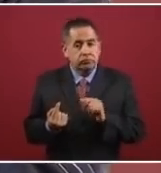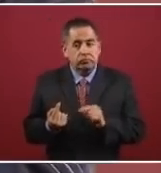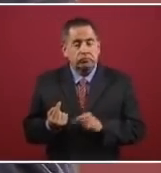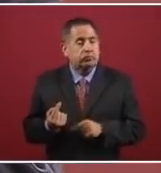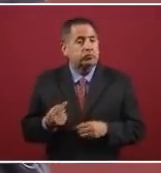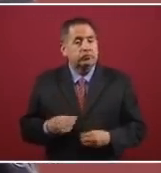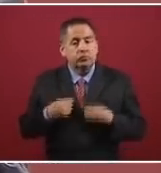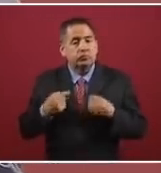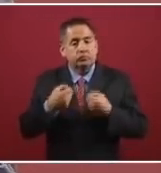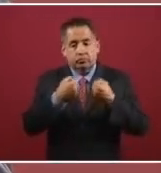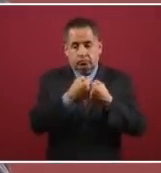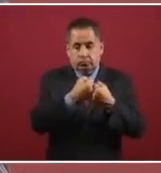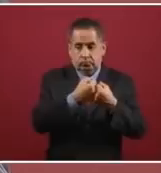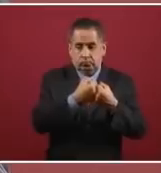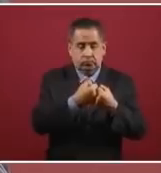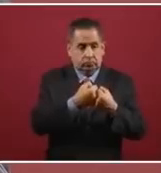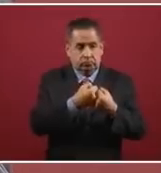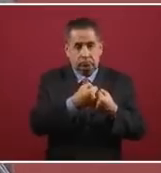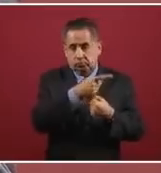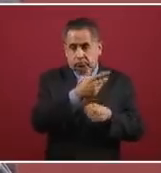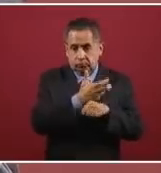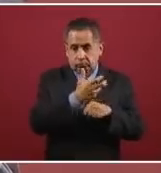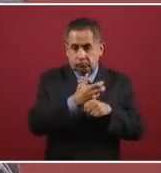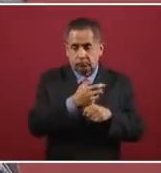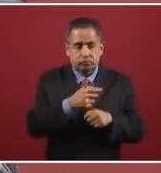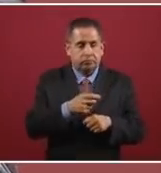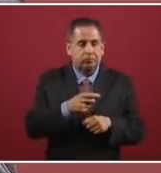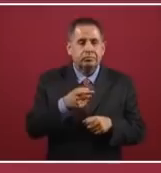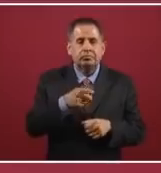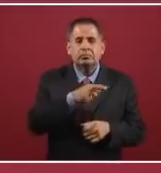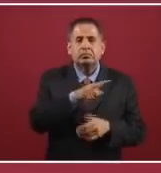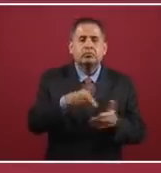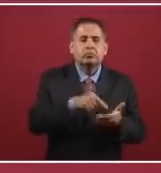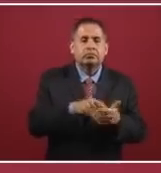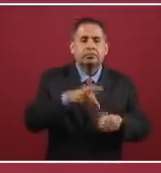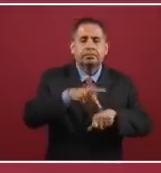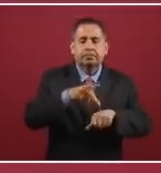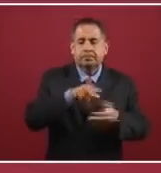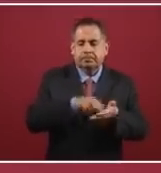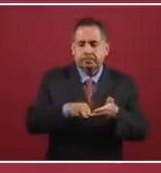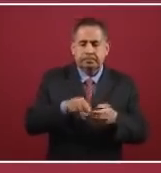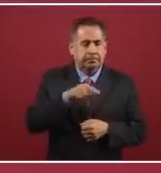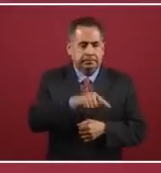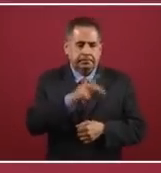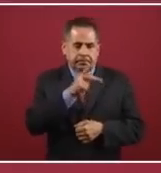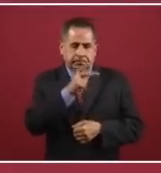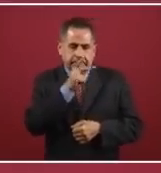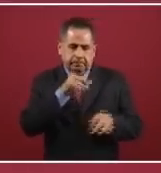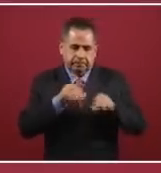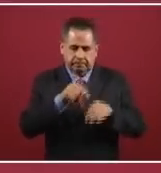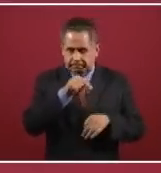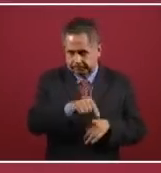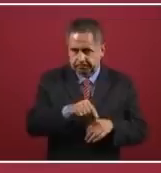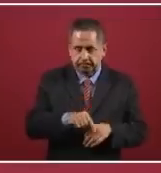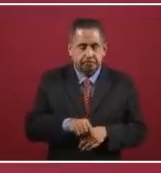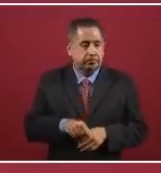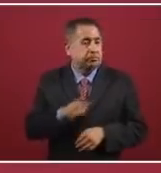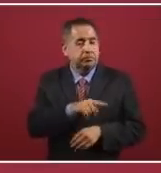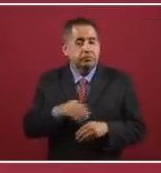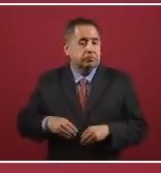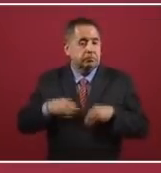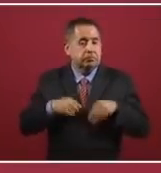en la frontera, Piedras Negras, ahí trabajaba el papá, y ahí vivió